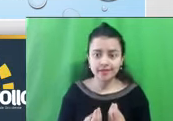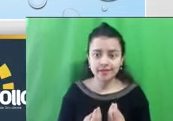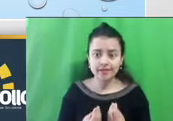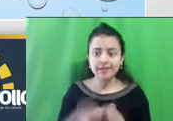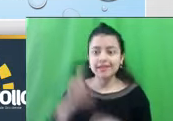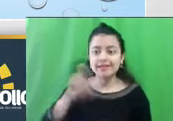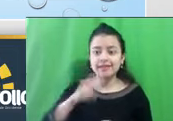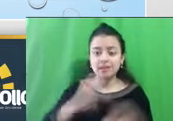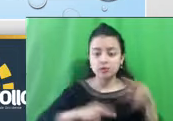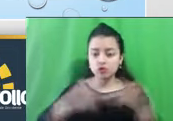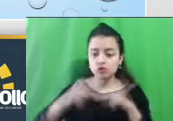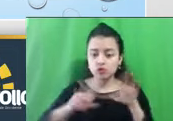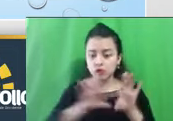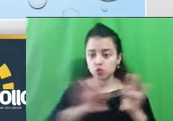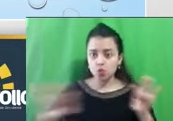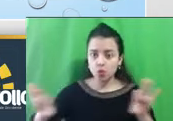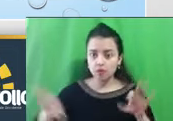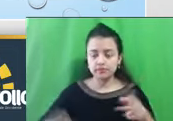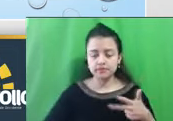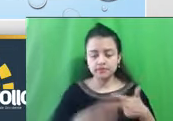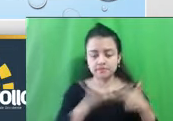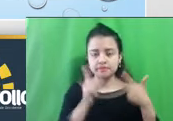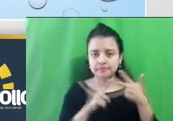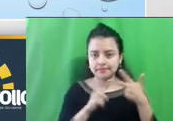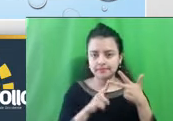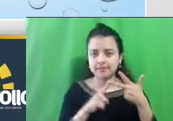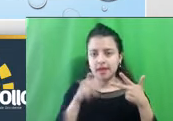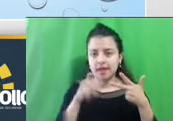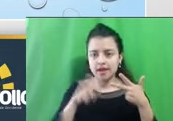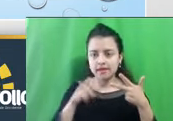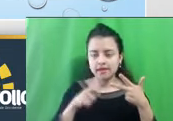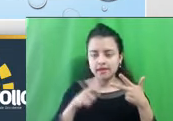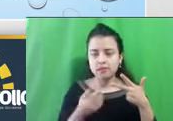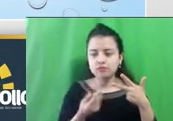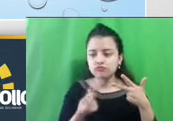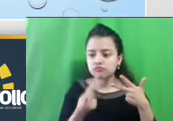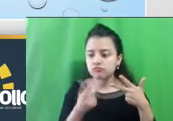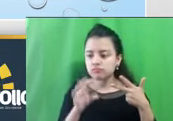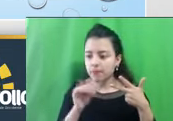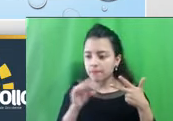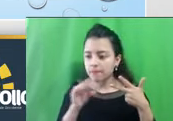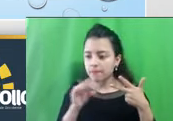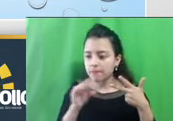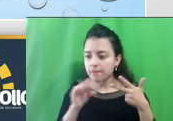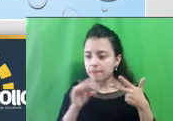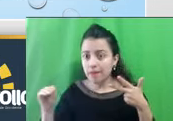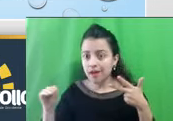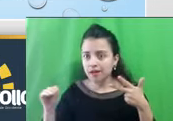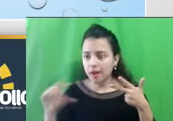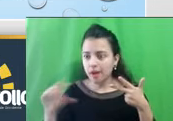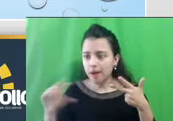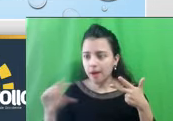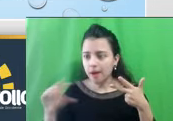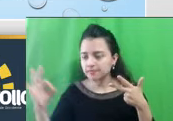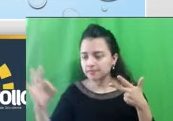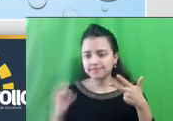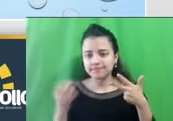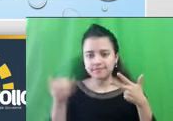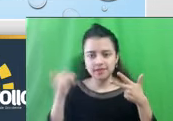esa tubería, ya está extendida. Vamos a terminarla para conectar Mansilla con gatillos. Entonces vamos a